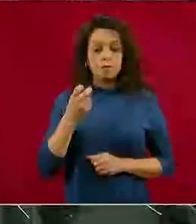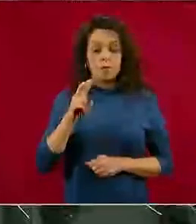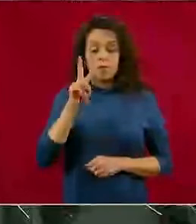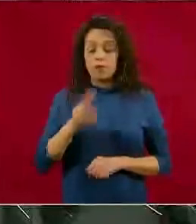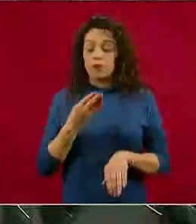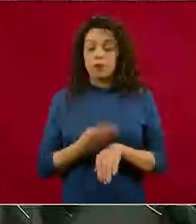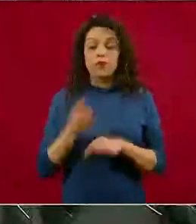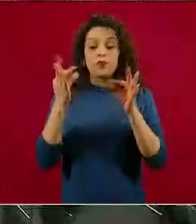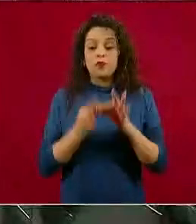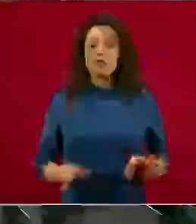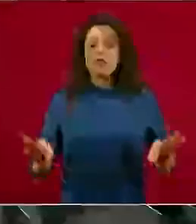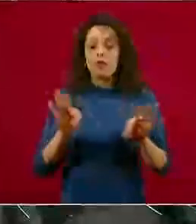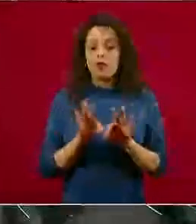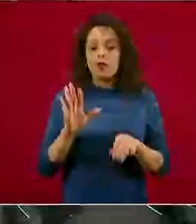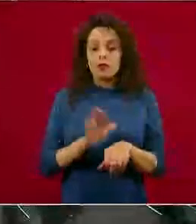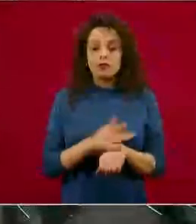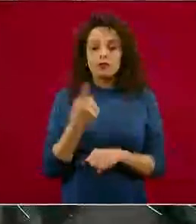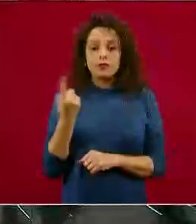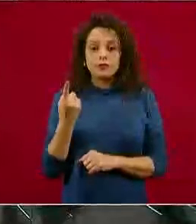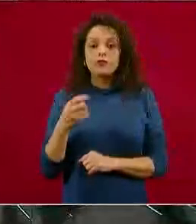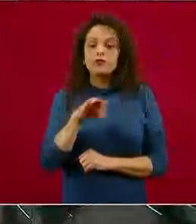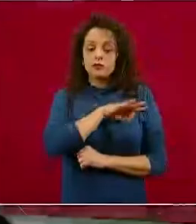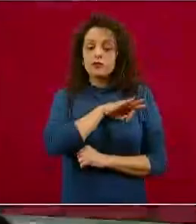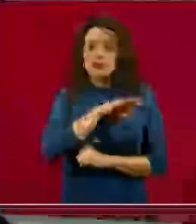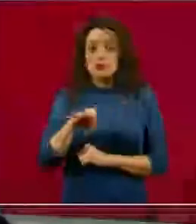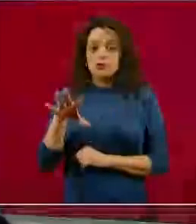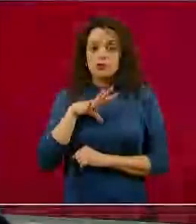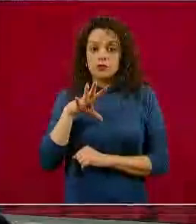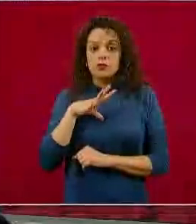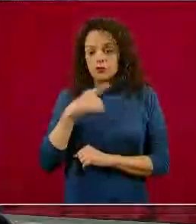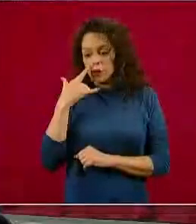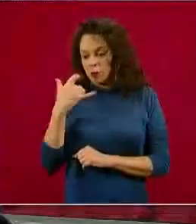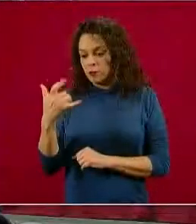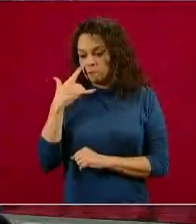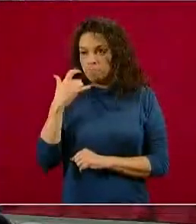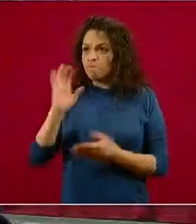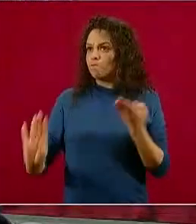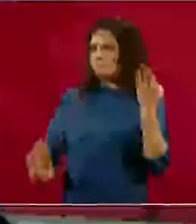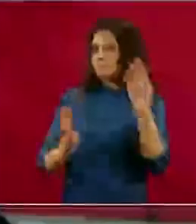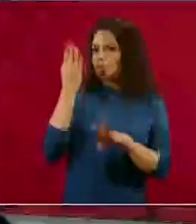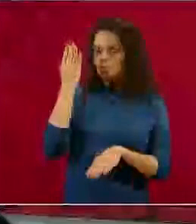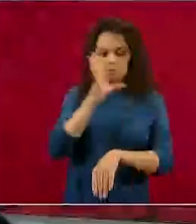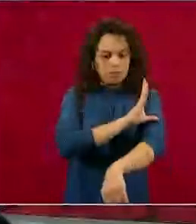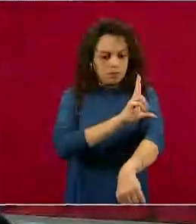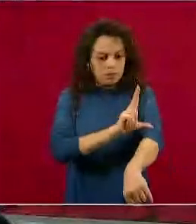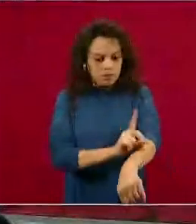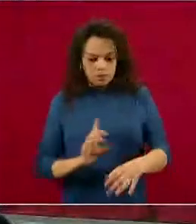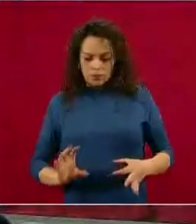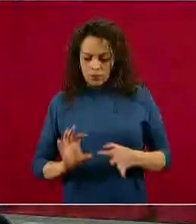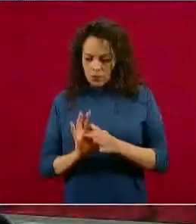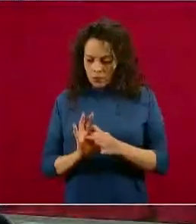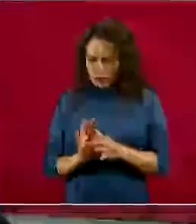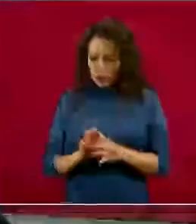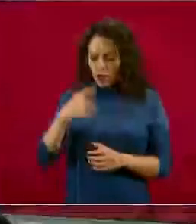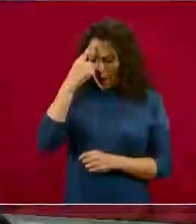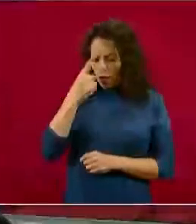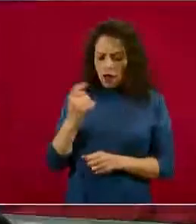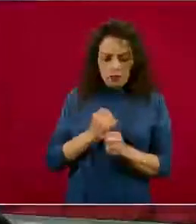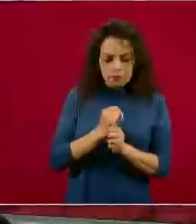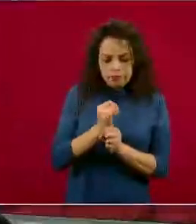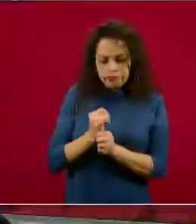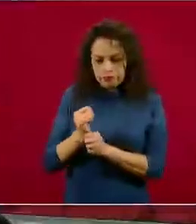importante porque ha permitido coordinar esfuerzos mundiales de investigación para identificar posibles candidatos